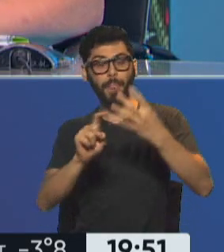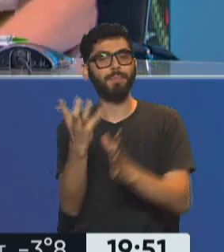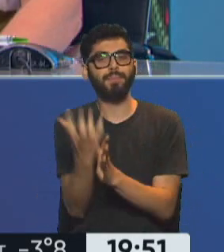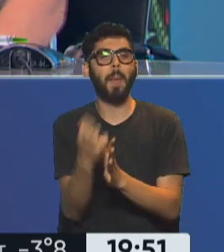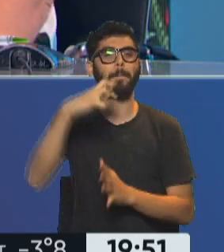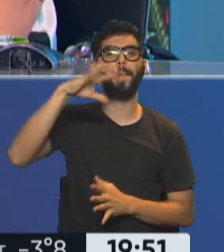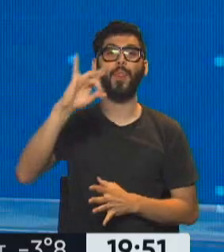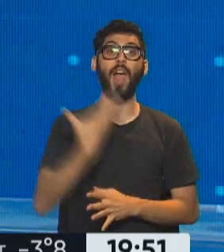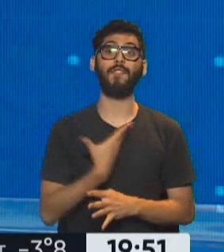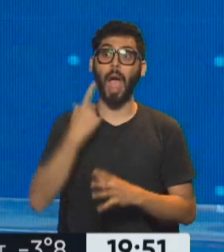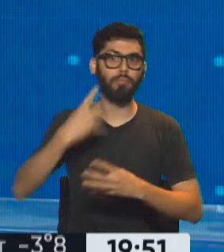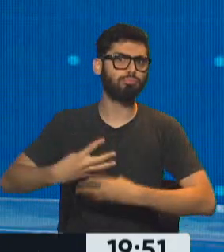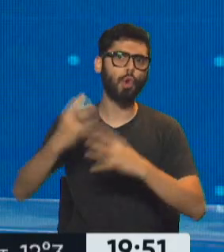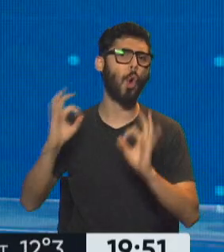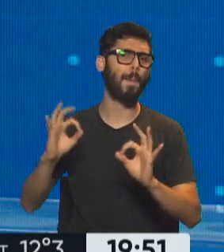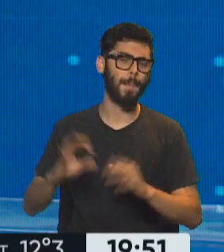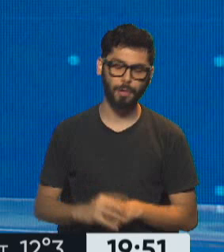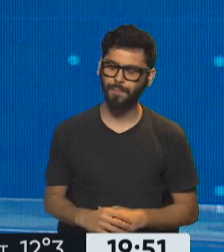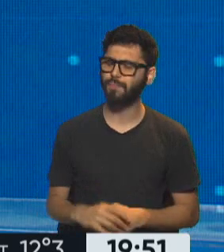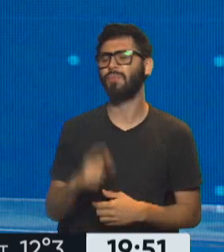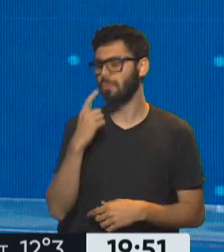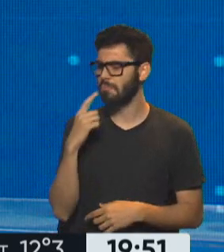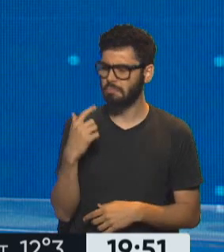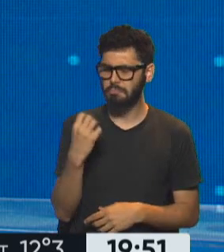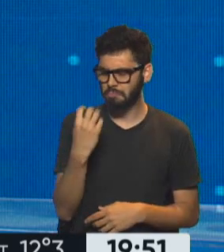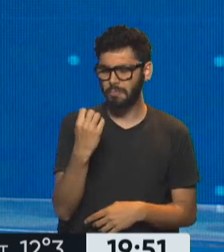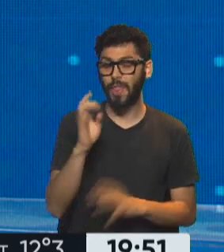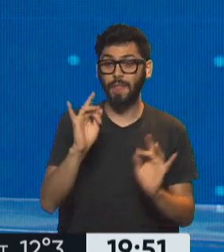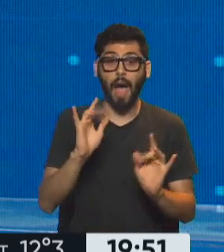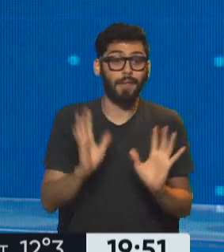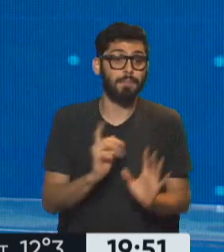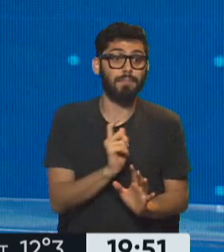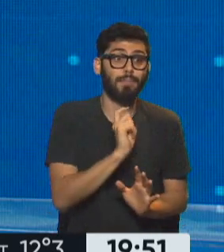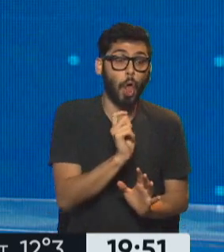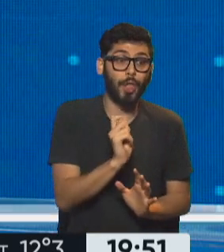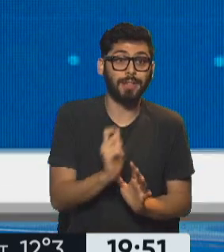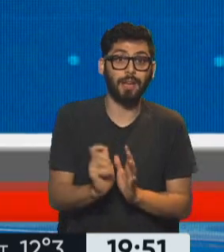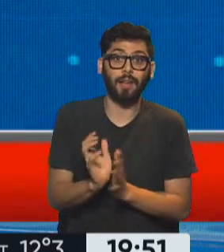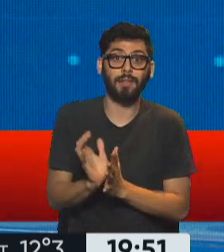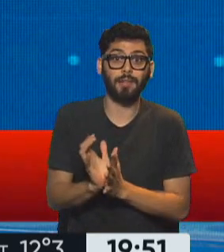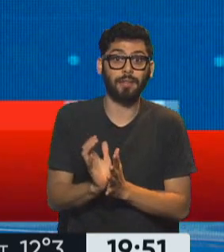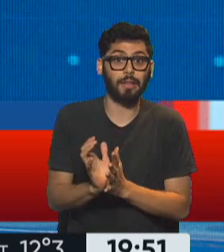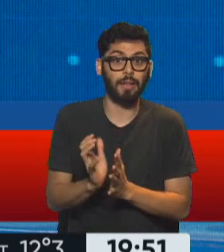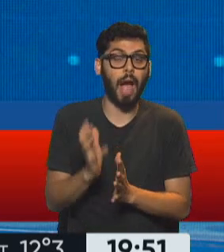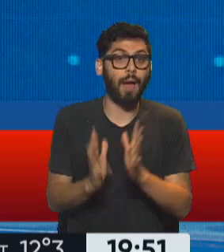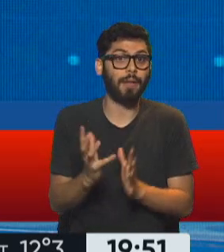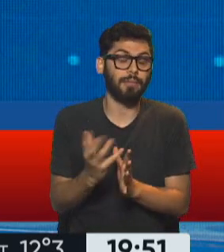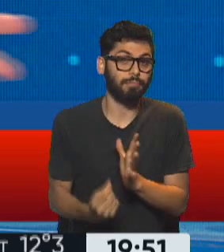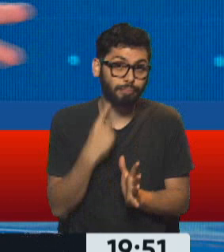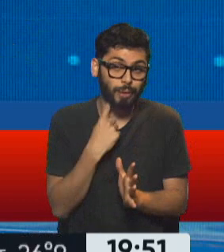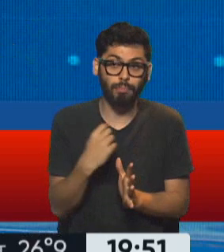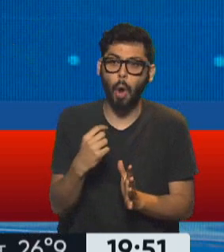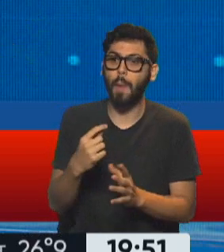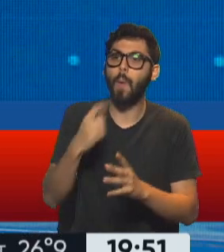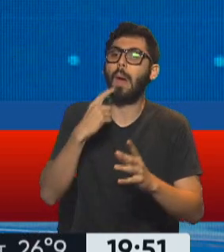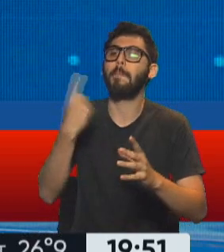Bien. Qué difícil porque a veces caemos víctimas de nuestras propias prácticas, ¿no? Esto que decís de no confiar en la primera versión y muchas veces, como